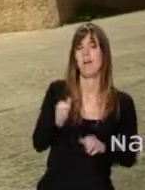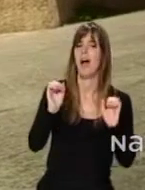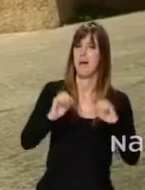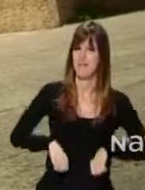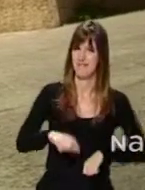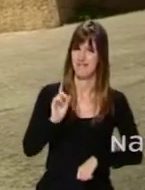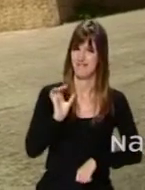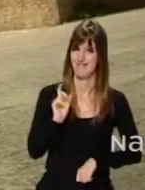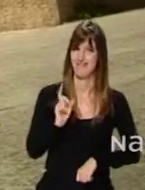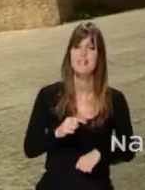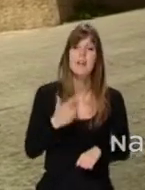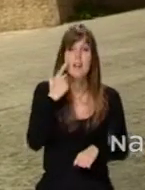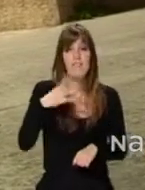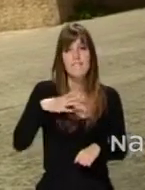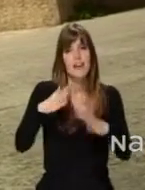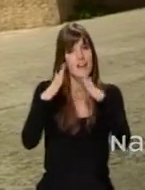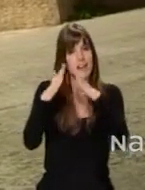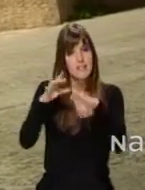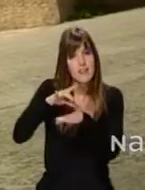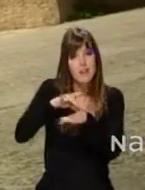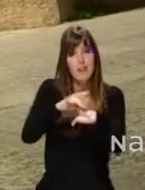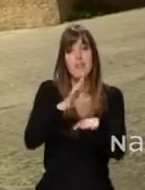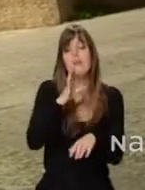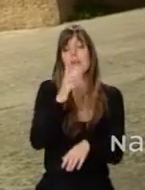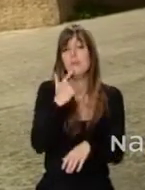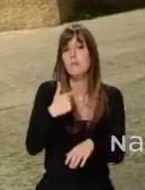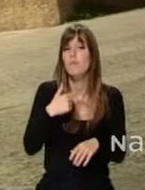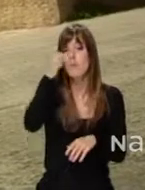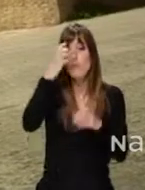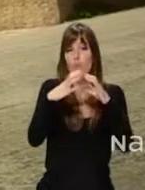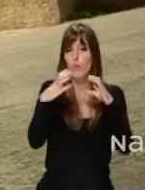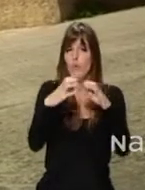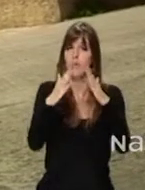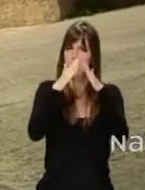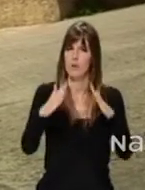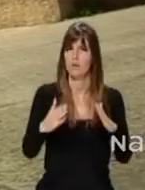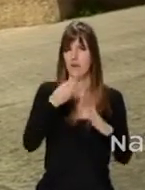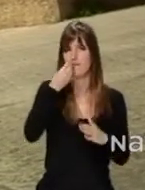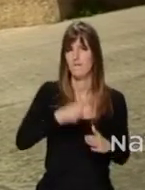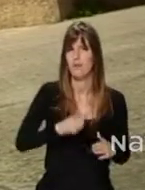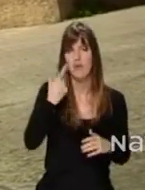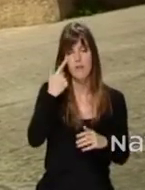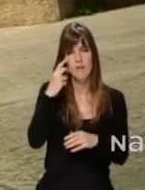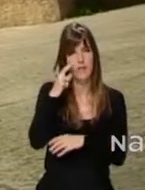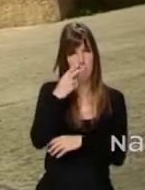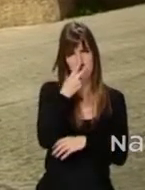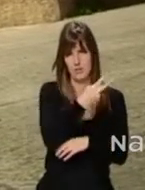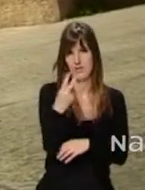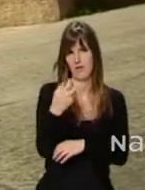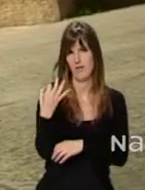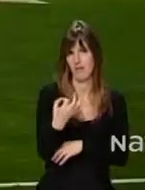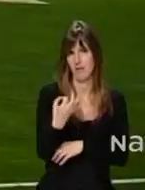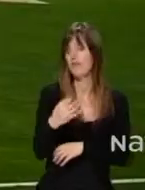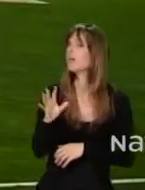parece si me enseñas la iglesia? Que me han dicho que es muy importante aquí en Urrozdilla y que hay que visitarla, ¿sí o sí? Sí,